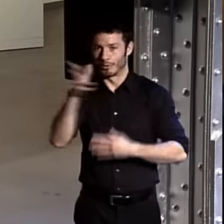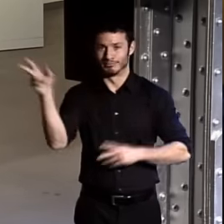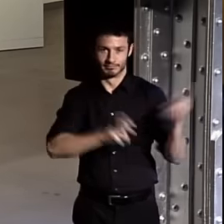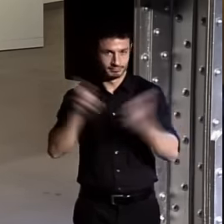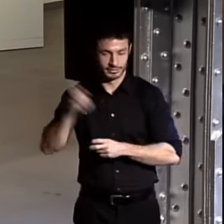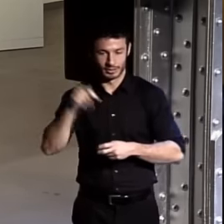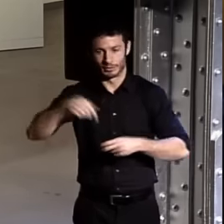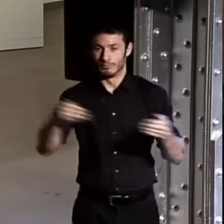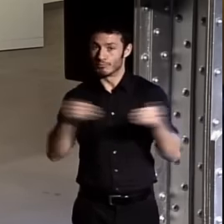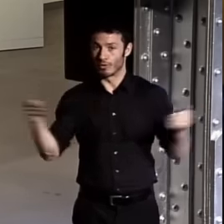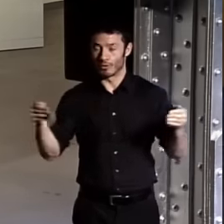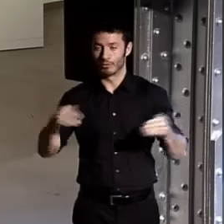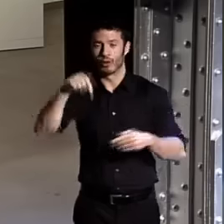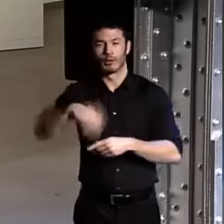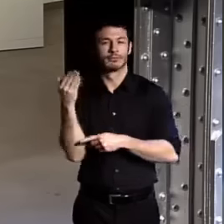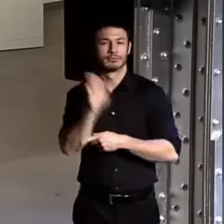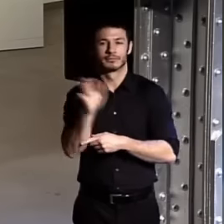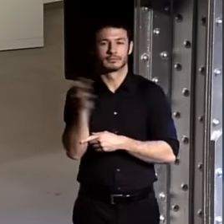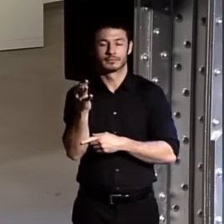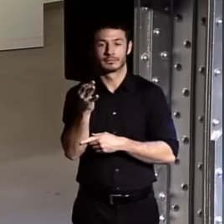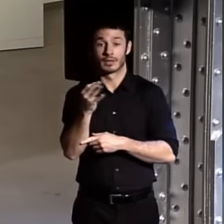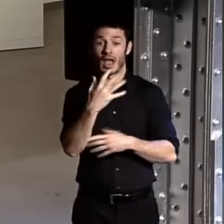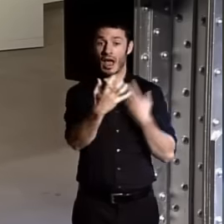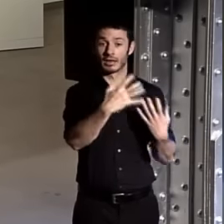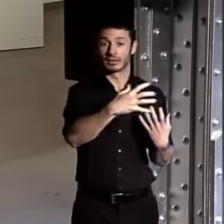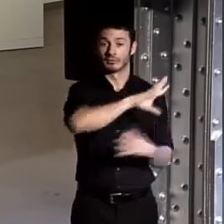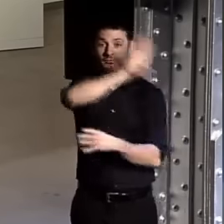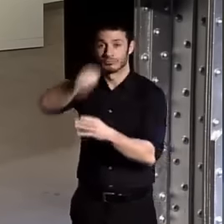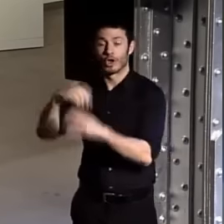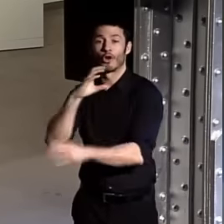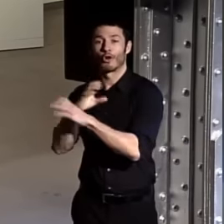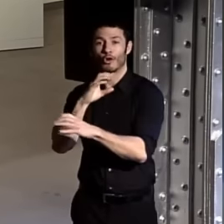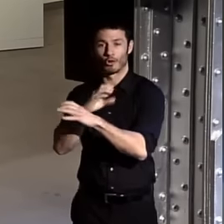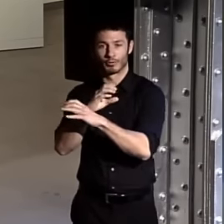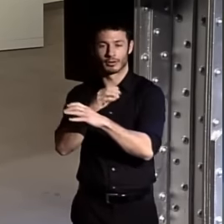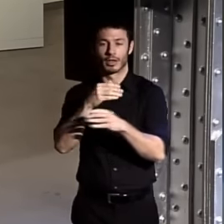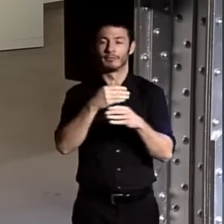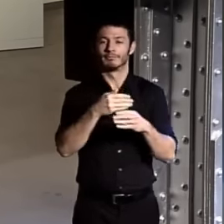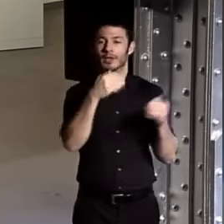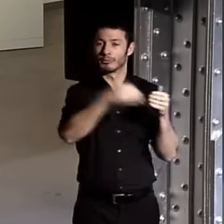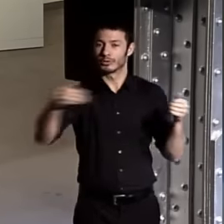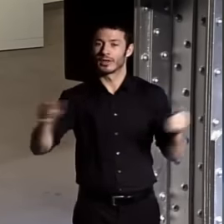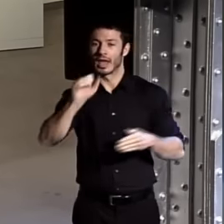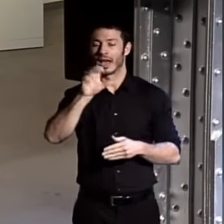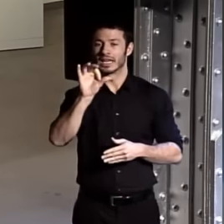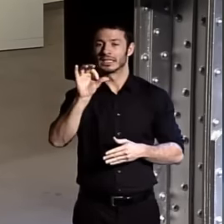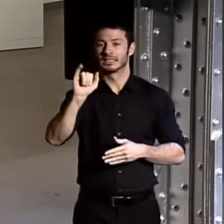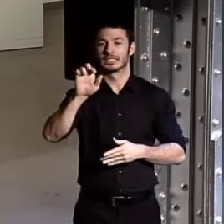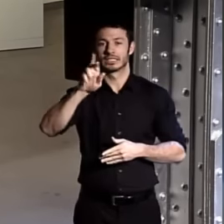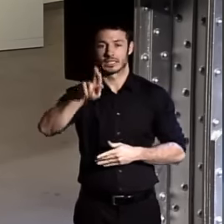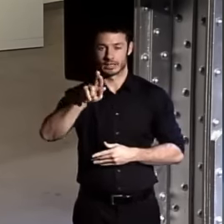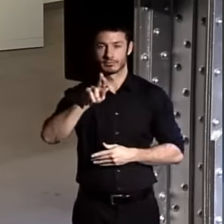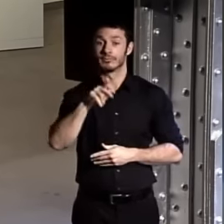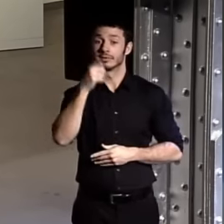inauguración hoy presentamos el arte en el cómic una exposición de asier Mens suro me acompañan mamen